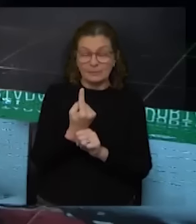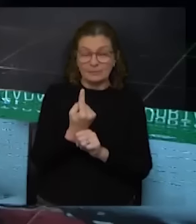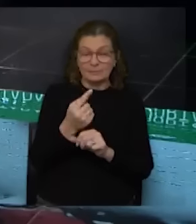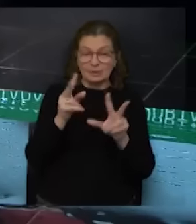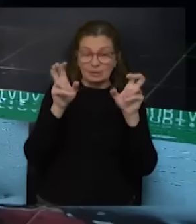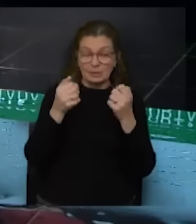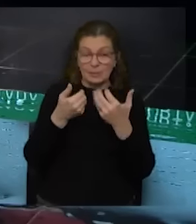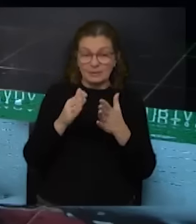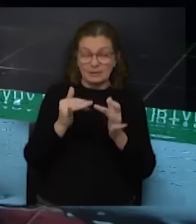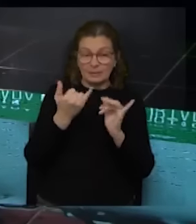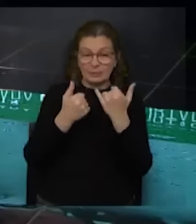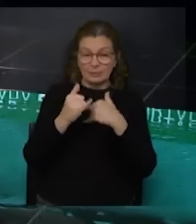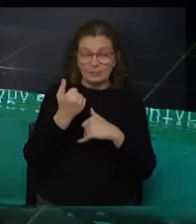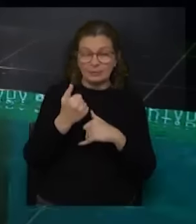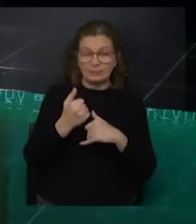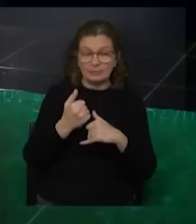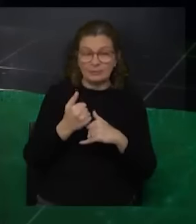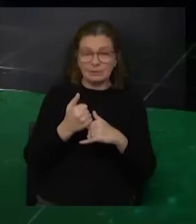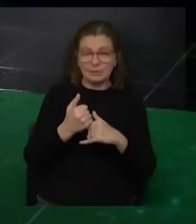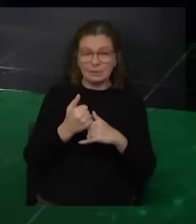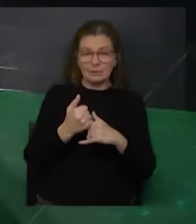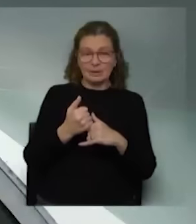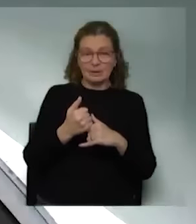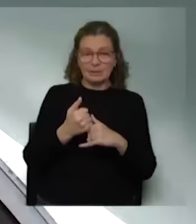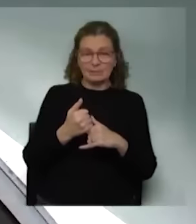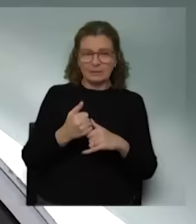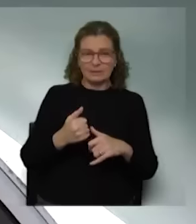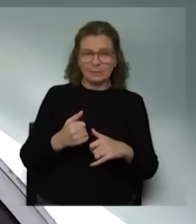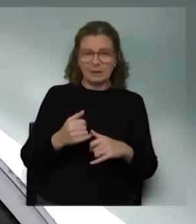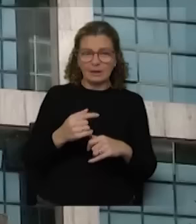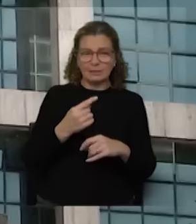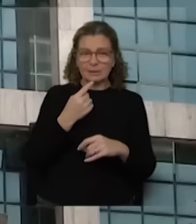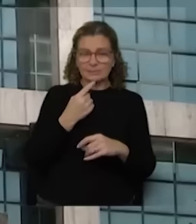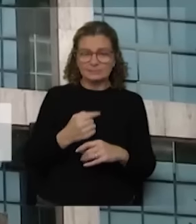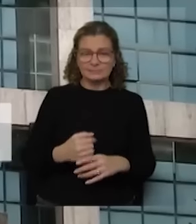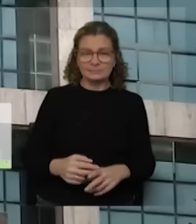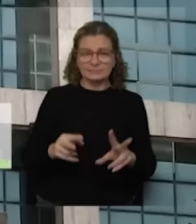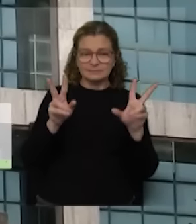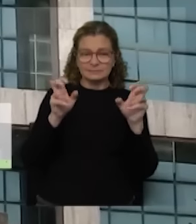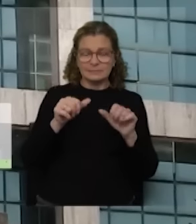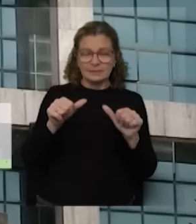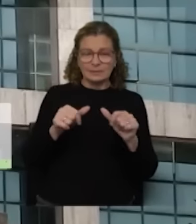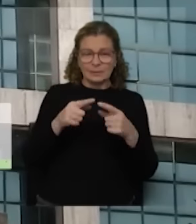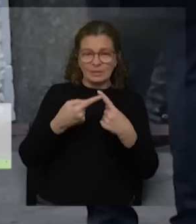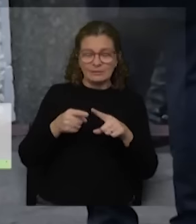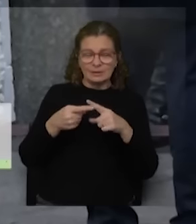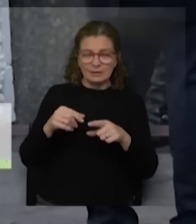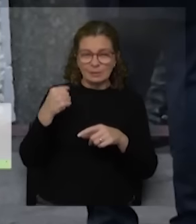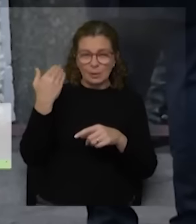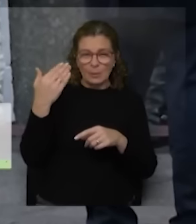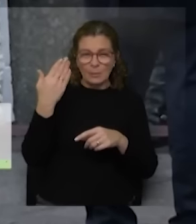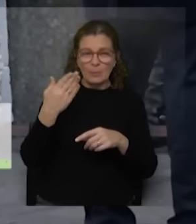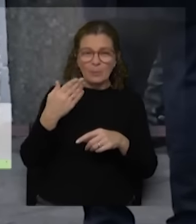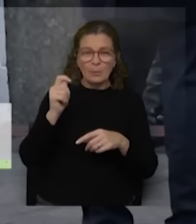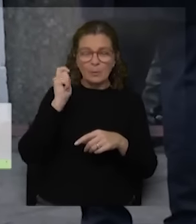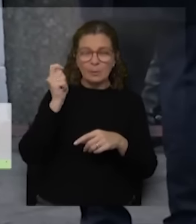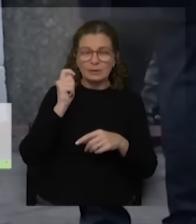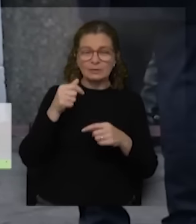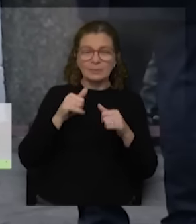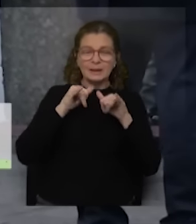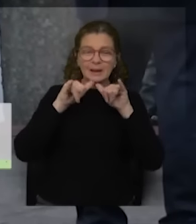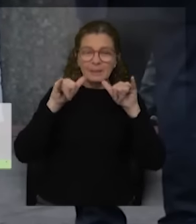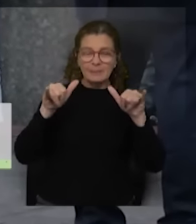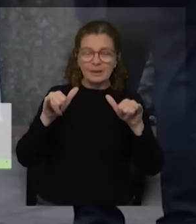hoy en el informativo Vamos a repasar el resto en los titulares se hicieron hoy distintos actos públicos oficiales y también acciones de